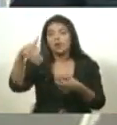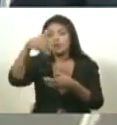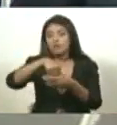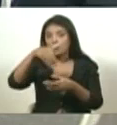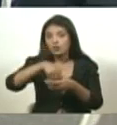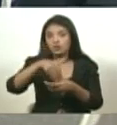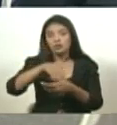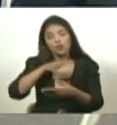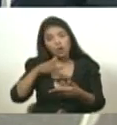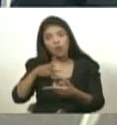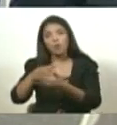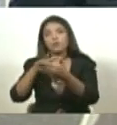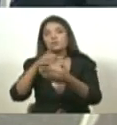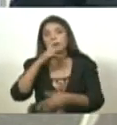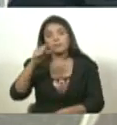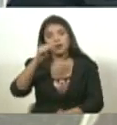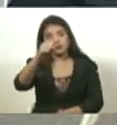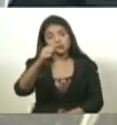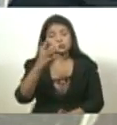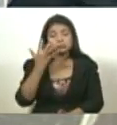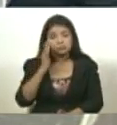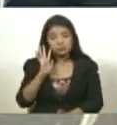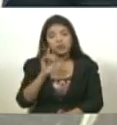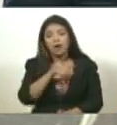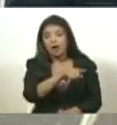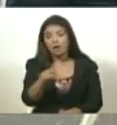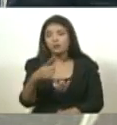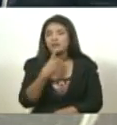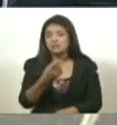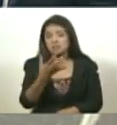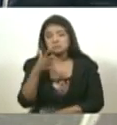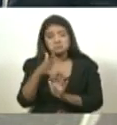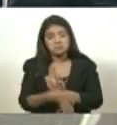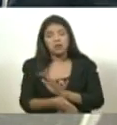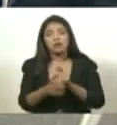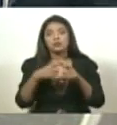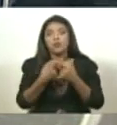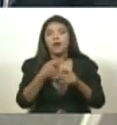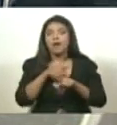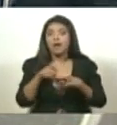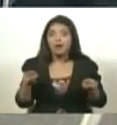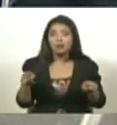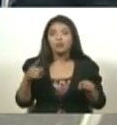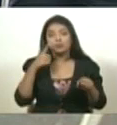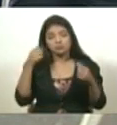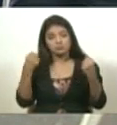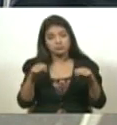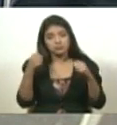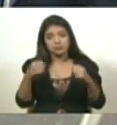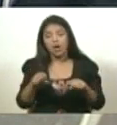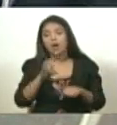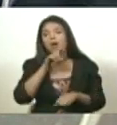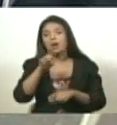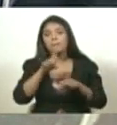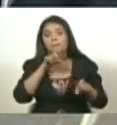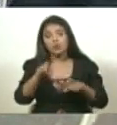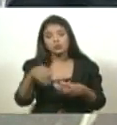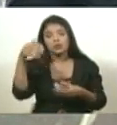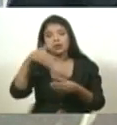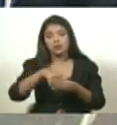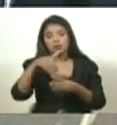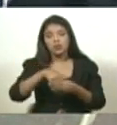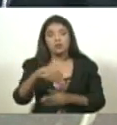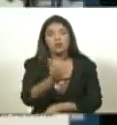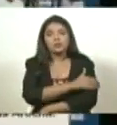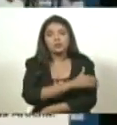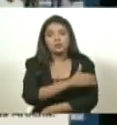en contra de lo que supuestamente ellos decían que pasaba. Ellos supuestamente, ese es el ensayo o la consulta electoral de la